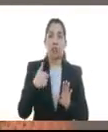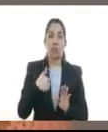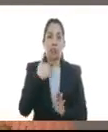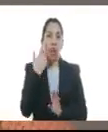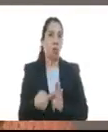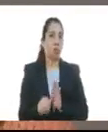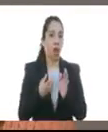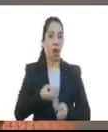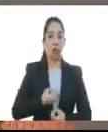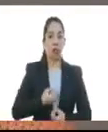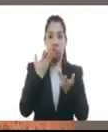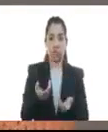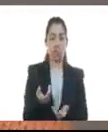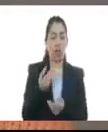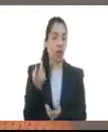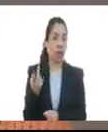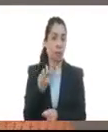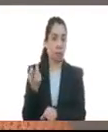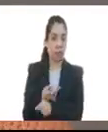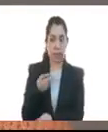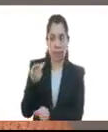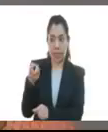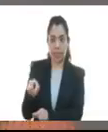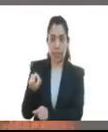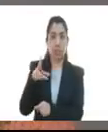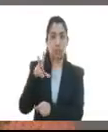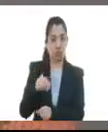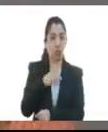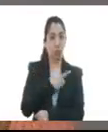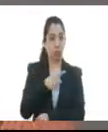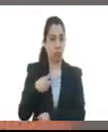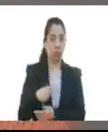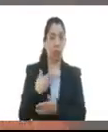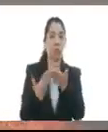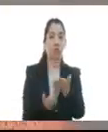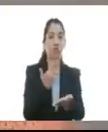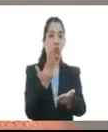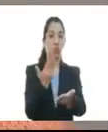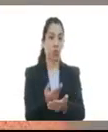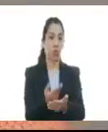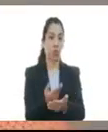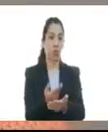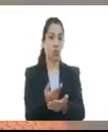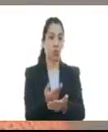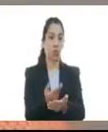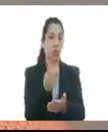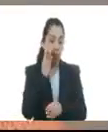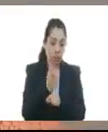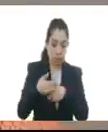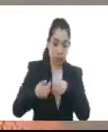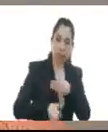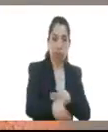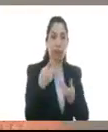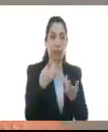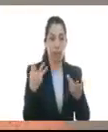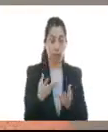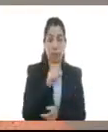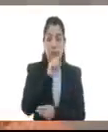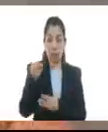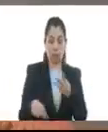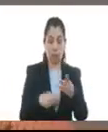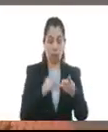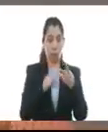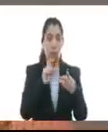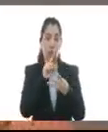trajera una propuesta, ¿no? ¿Qué se puede hacer de hoy en adelante? También que visibilizara expresiones o